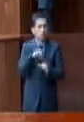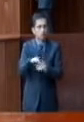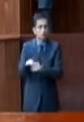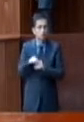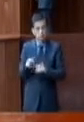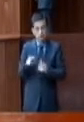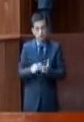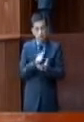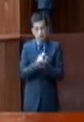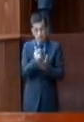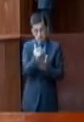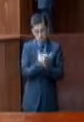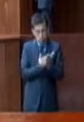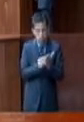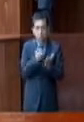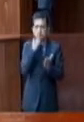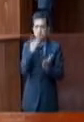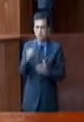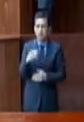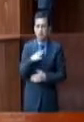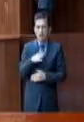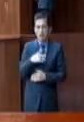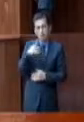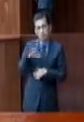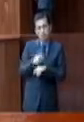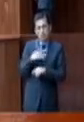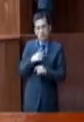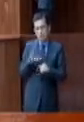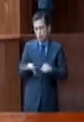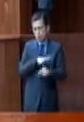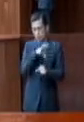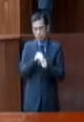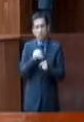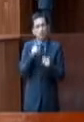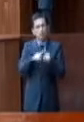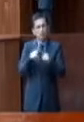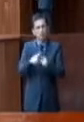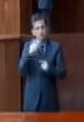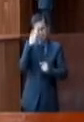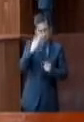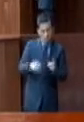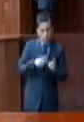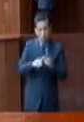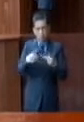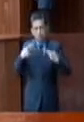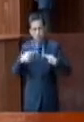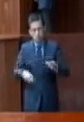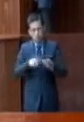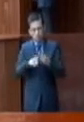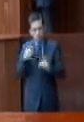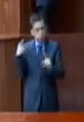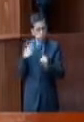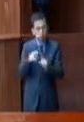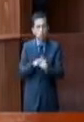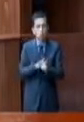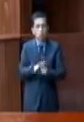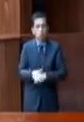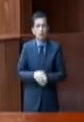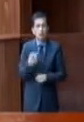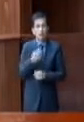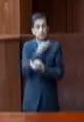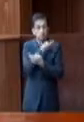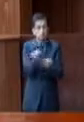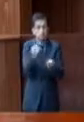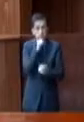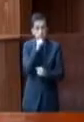la ley se acredita la existencia tal conducta pues se configuran los elementos temporales los objetivos cabe precisar que el comunicado fue publicado por